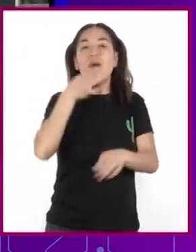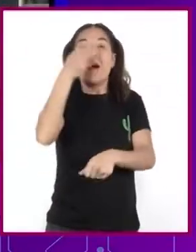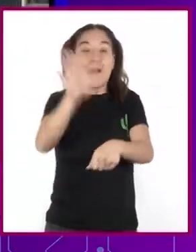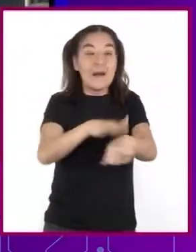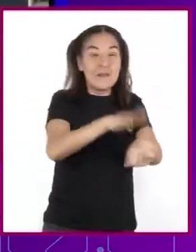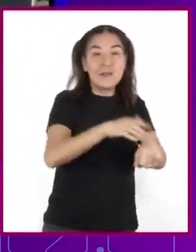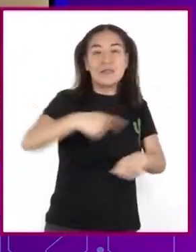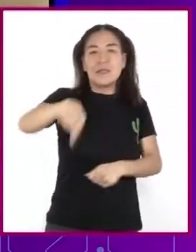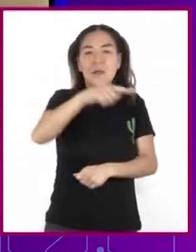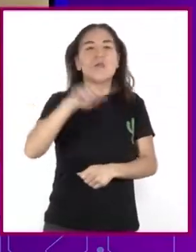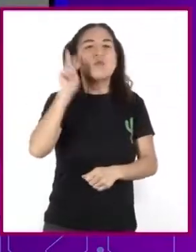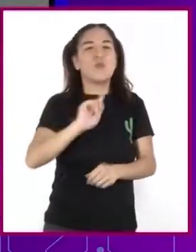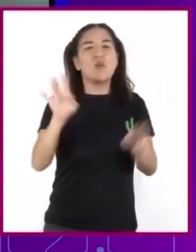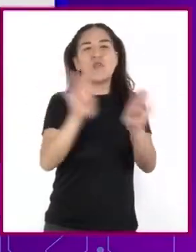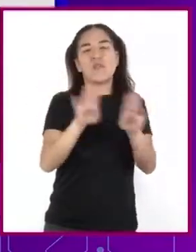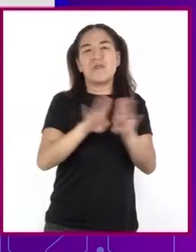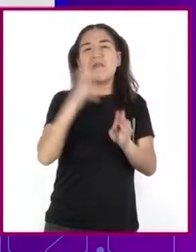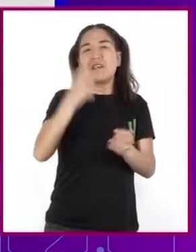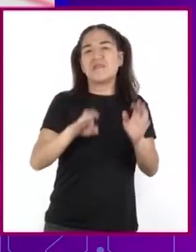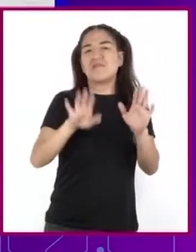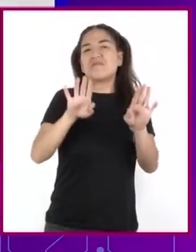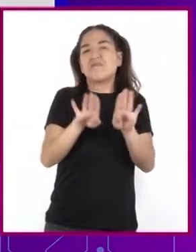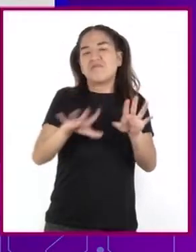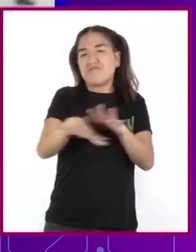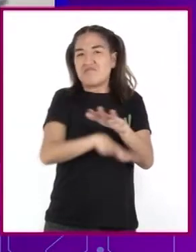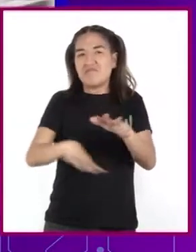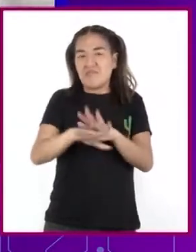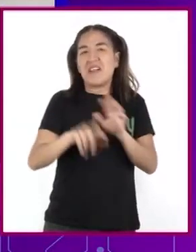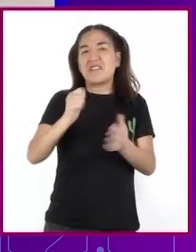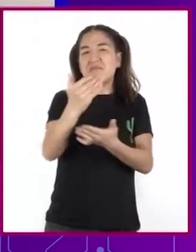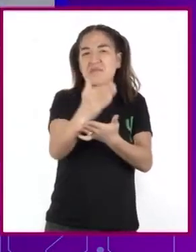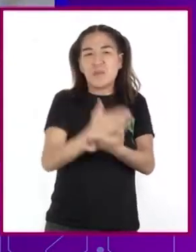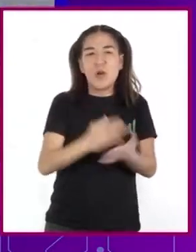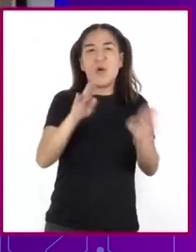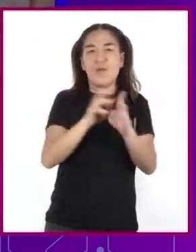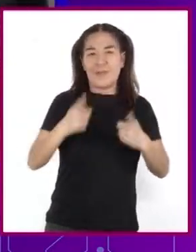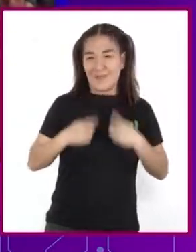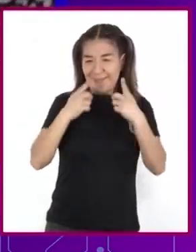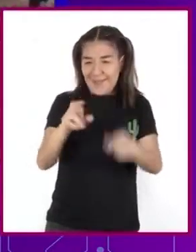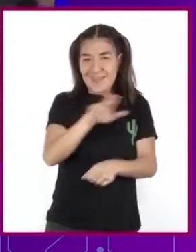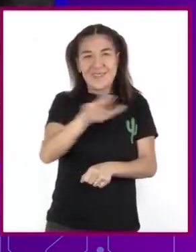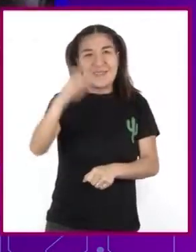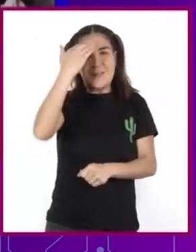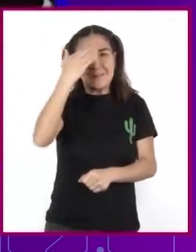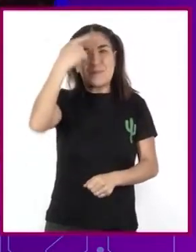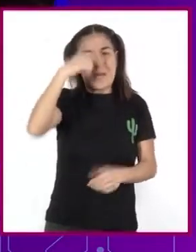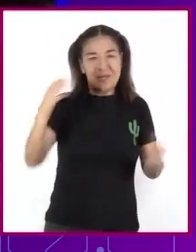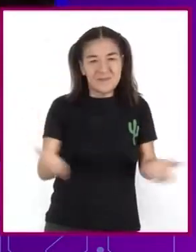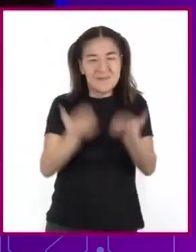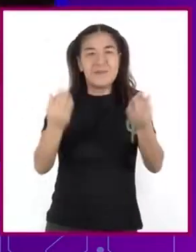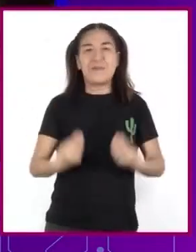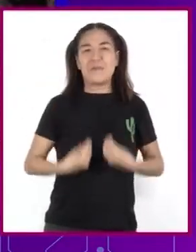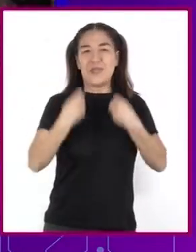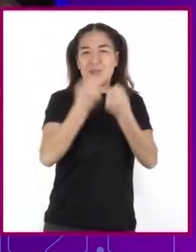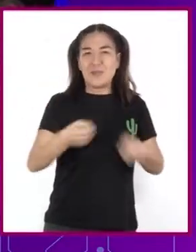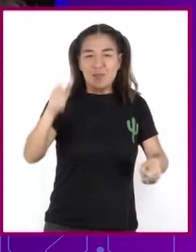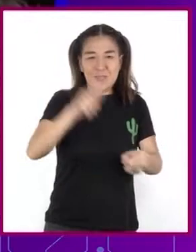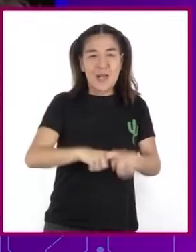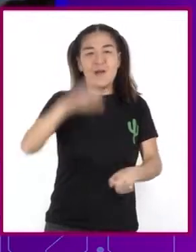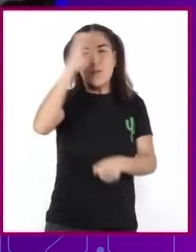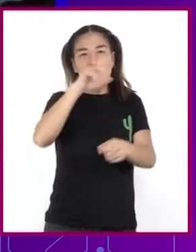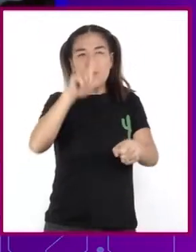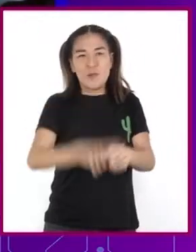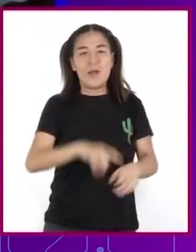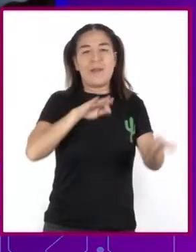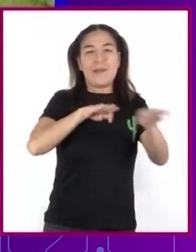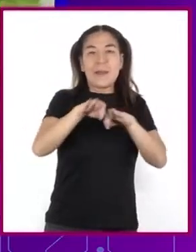que ponen a las mujeres en desventaja, pues no las reconocen ni las motivan a participar en la vida social, cultural,